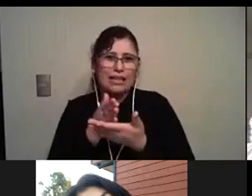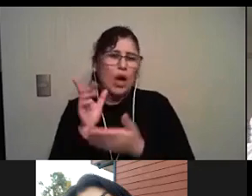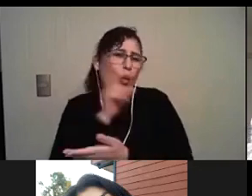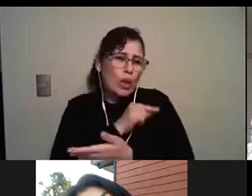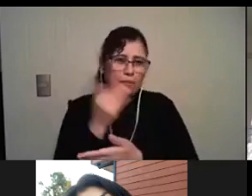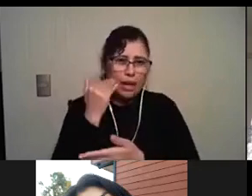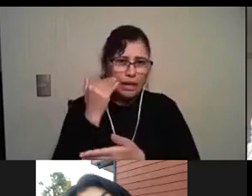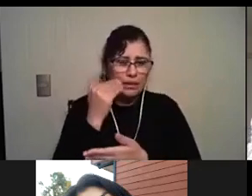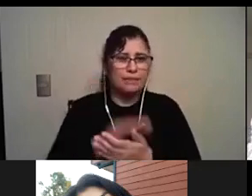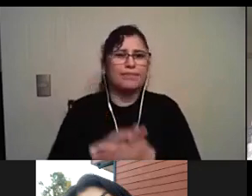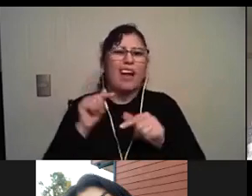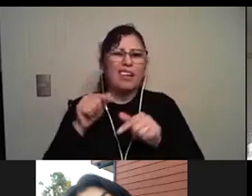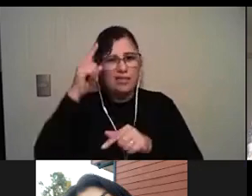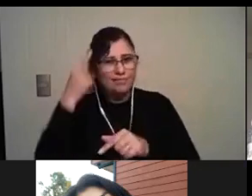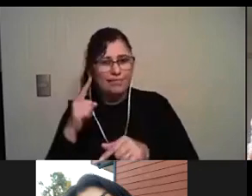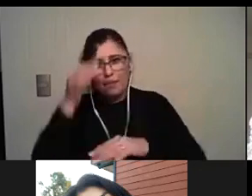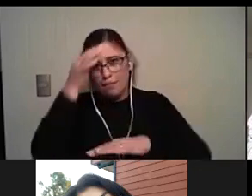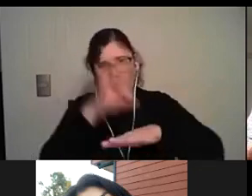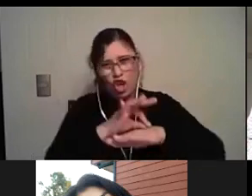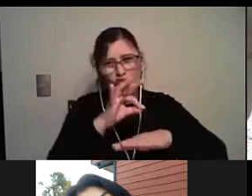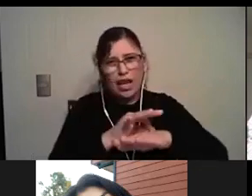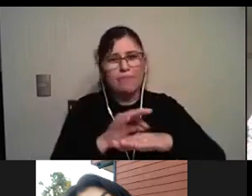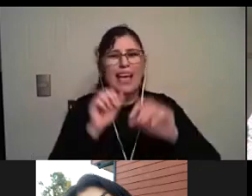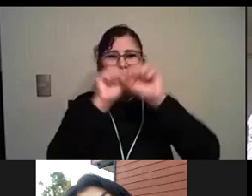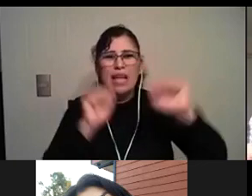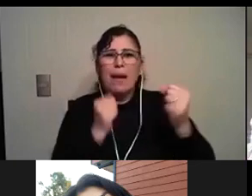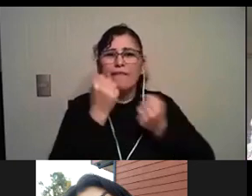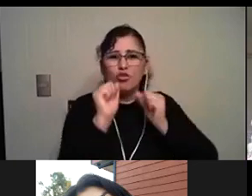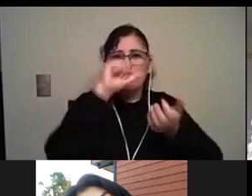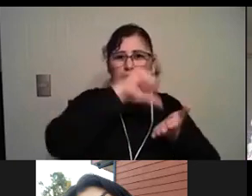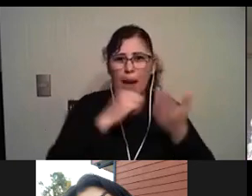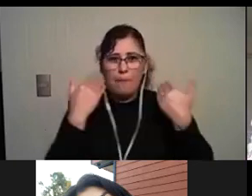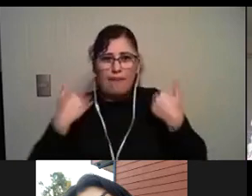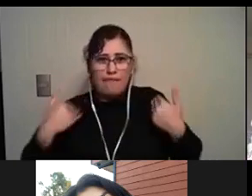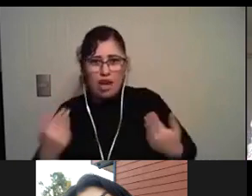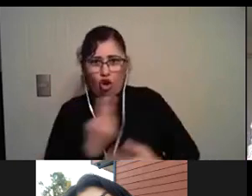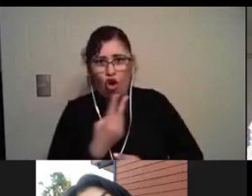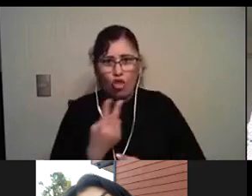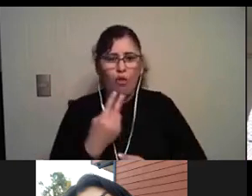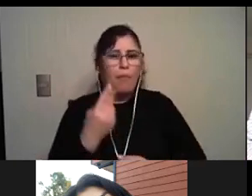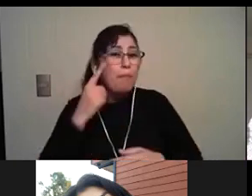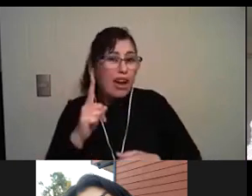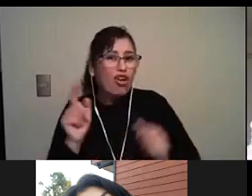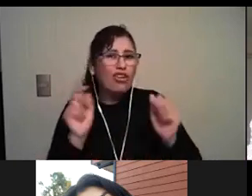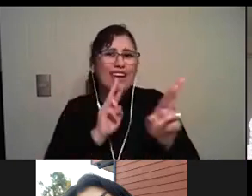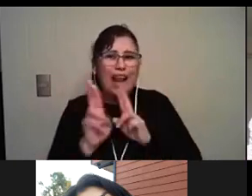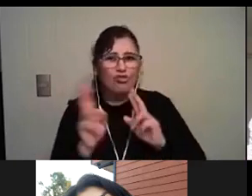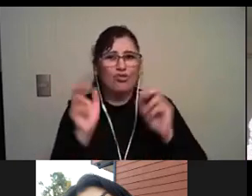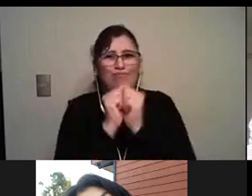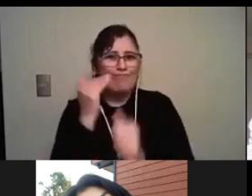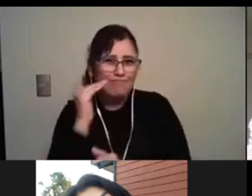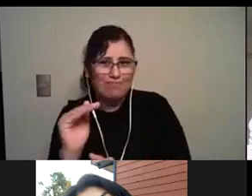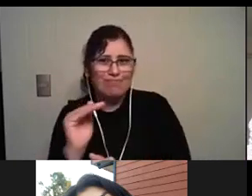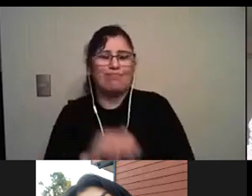de lesiones o patologías del sistema nervioso central y periférico en relación a la población infantil, ¿de acuerdo?